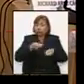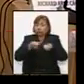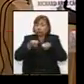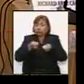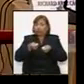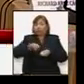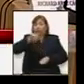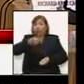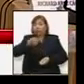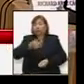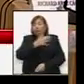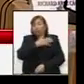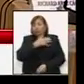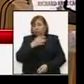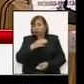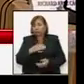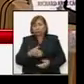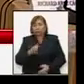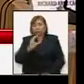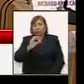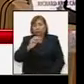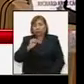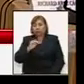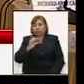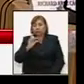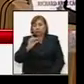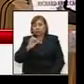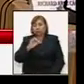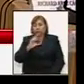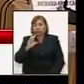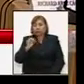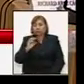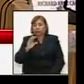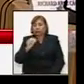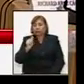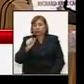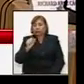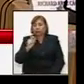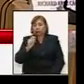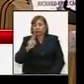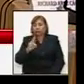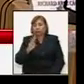equipo. ¿Con el nombre del comandante? Guillermo Castro Asa.